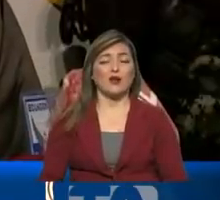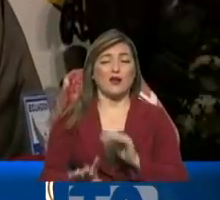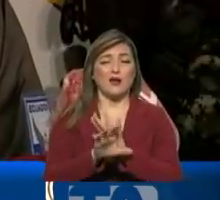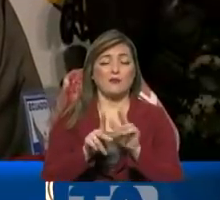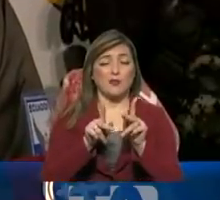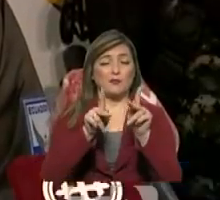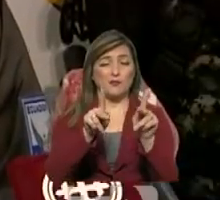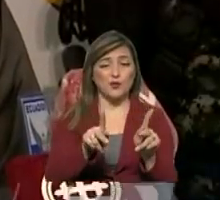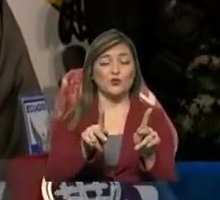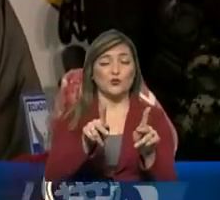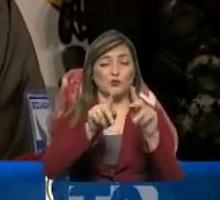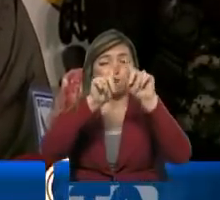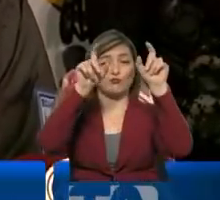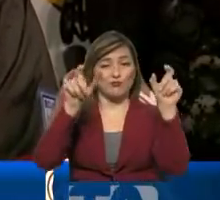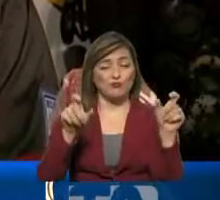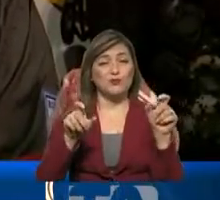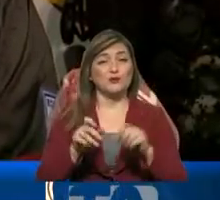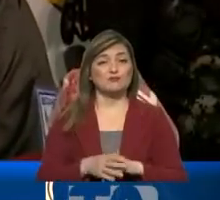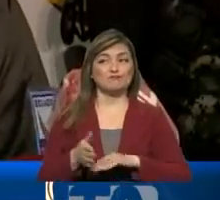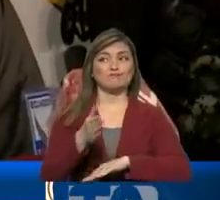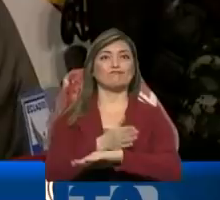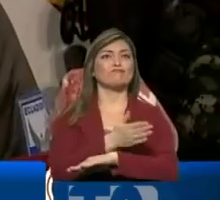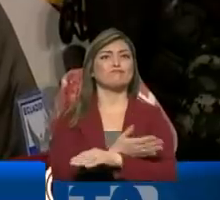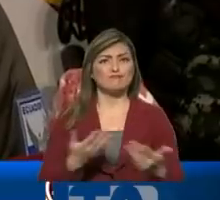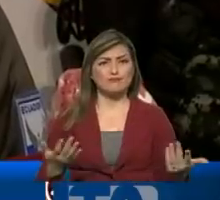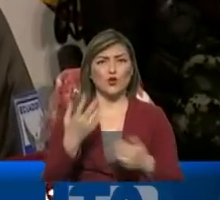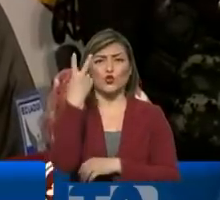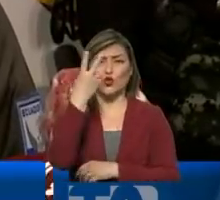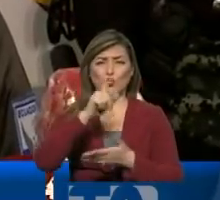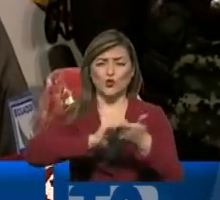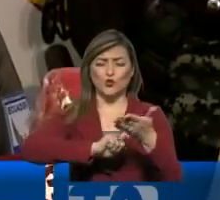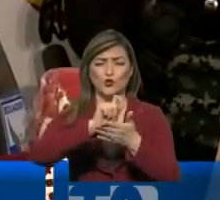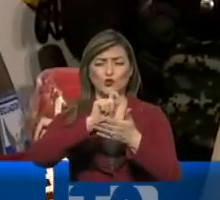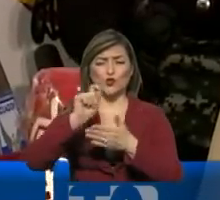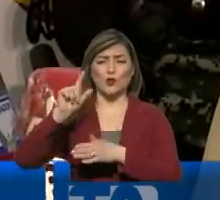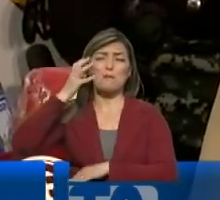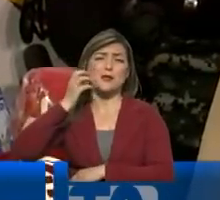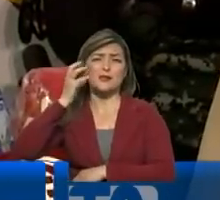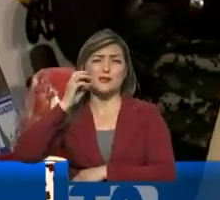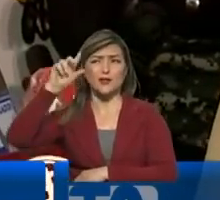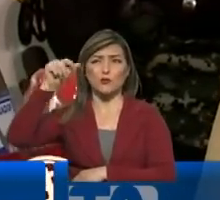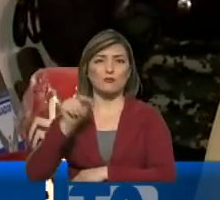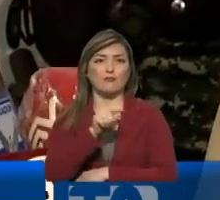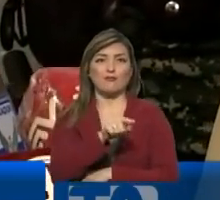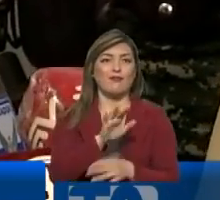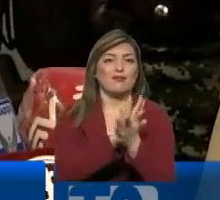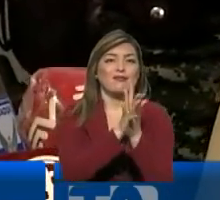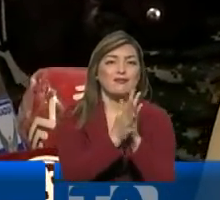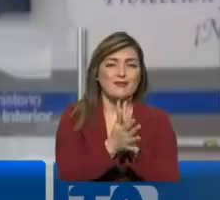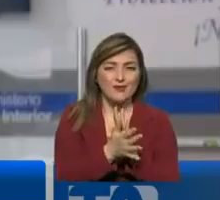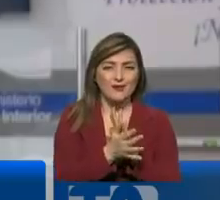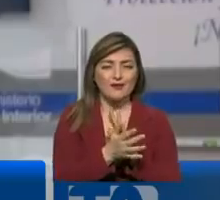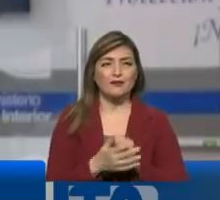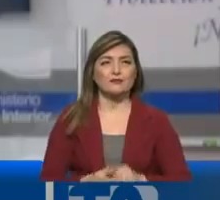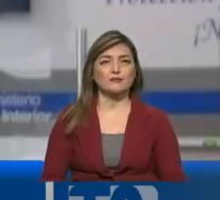se permite que este tipo de empresas hayan tenido como antecedentes dos contrataciones con el Estado. Tampoco tenía este tipo de circunstancia o